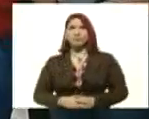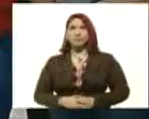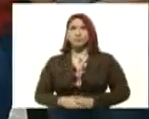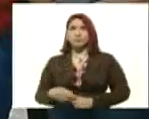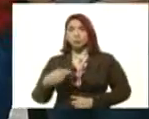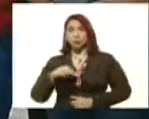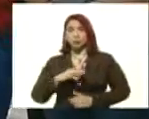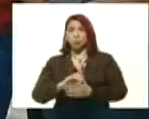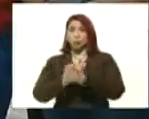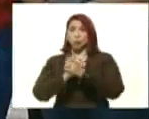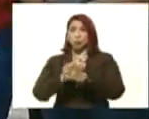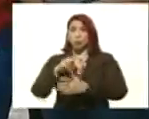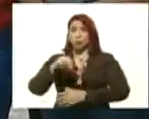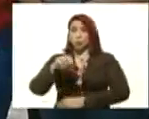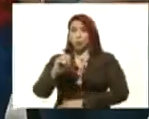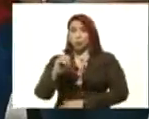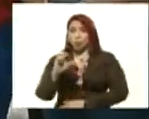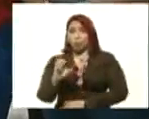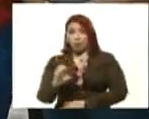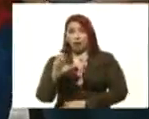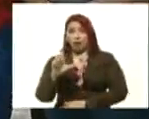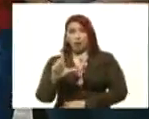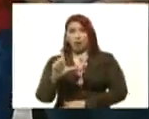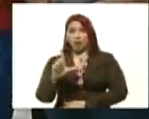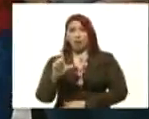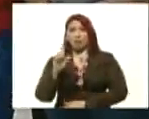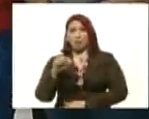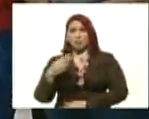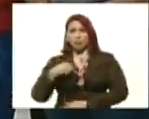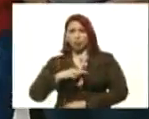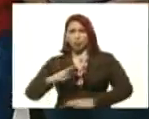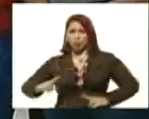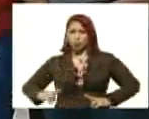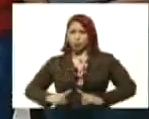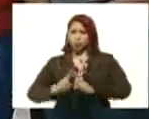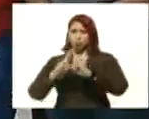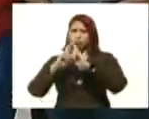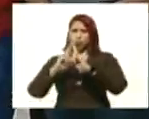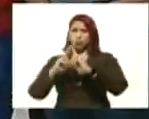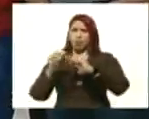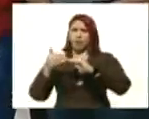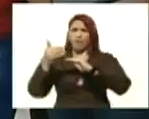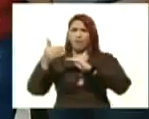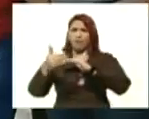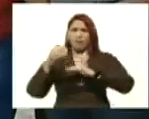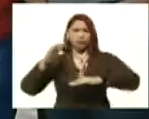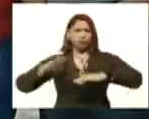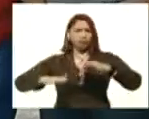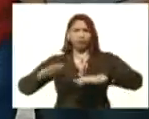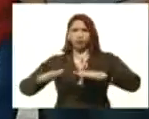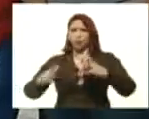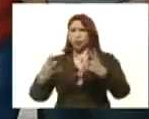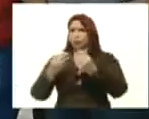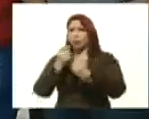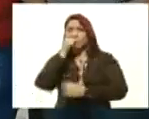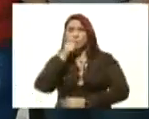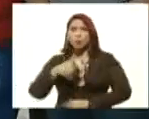nuestro compañero Noel Márquez también está aquí, que nos los encontramos, estaba afuera tocando alegre con su